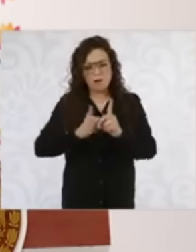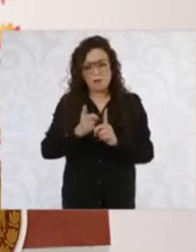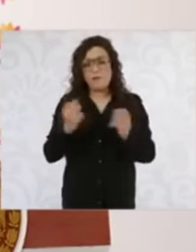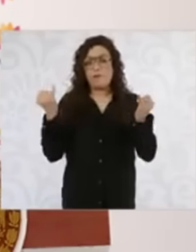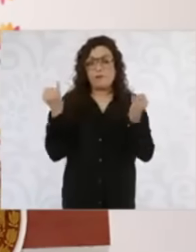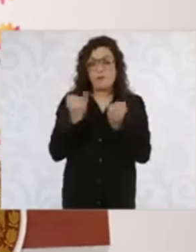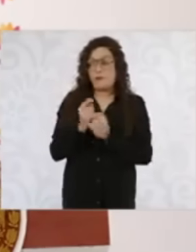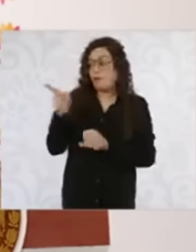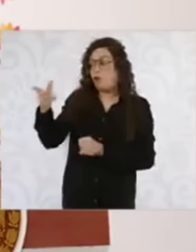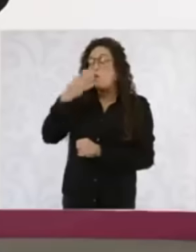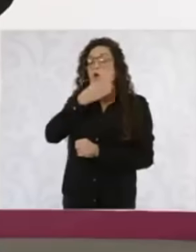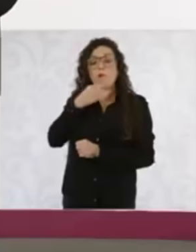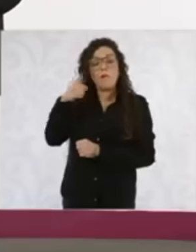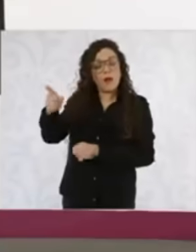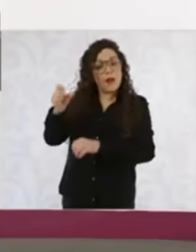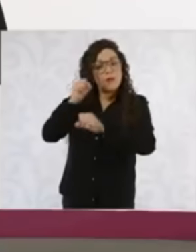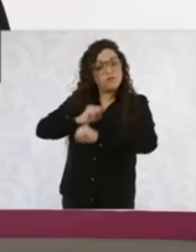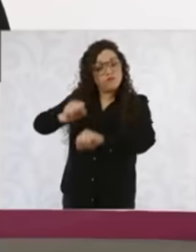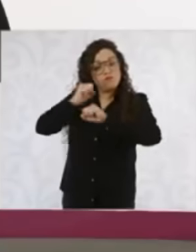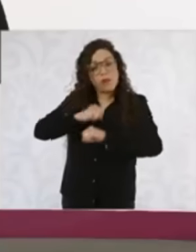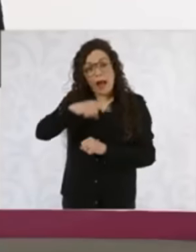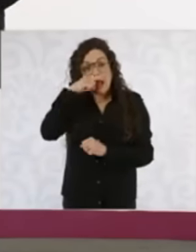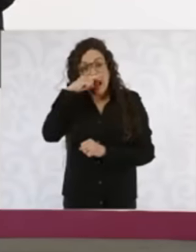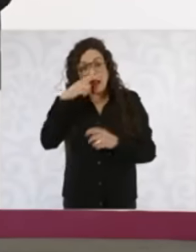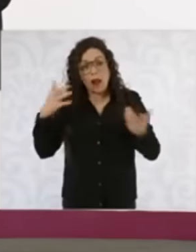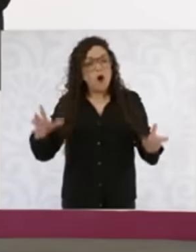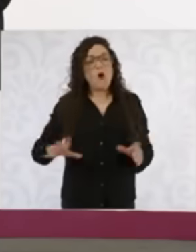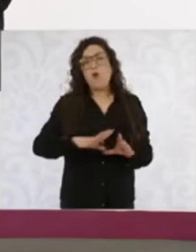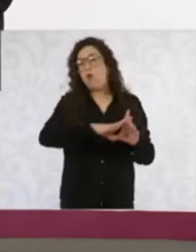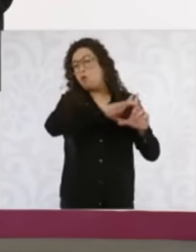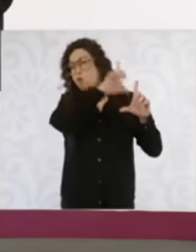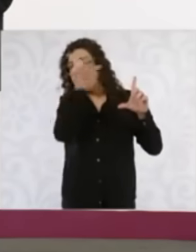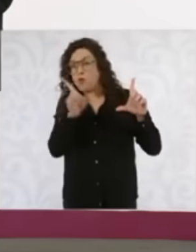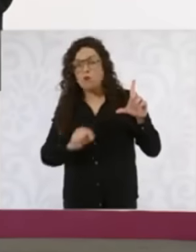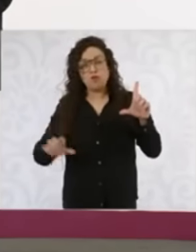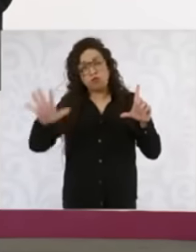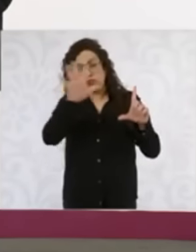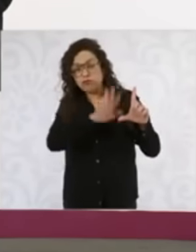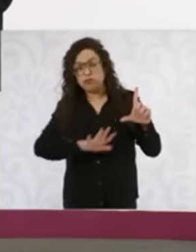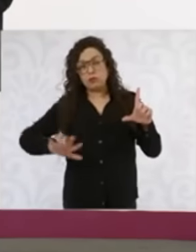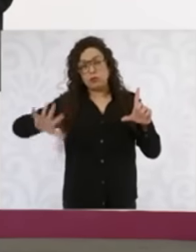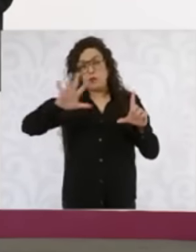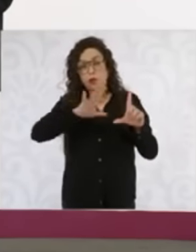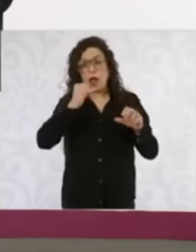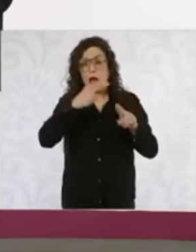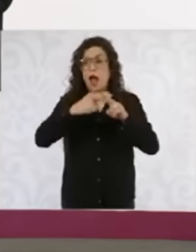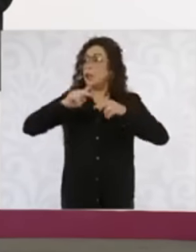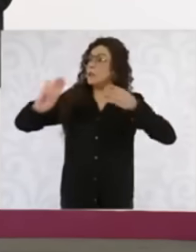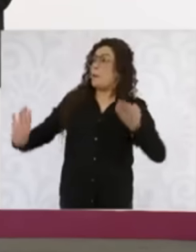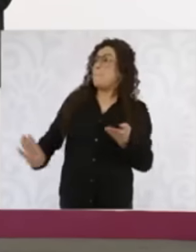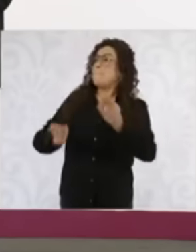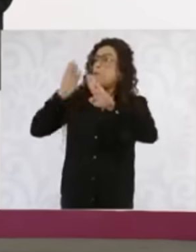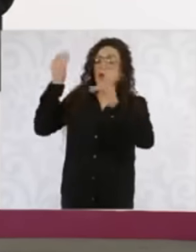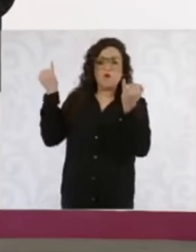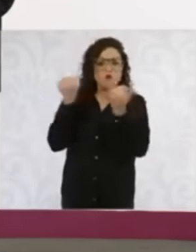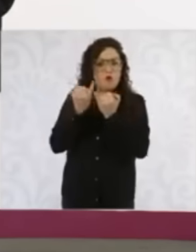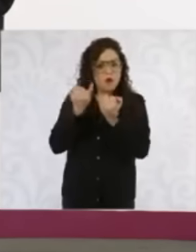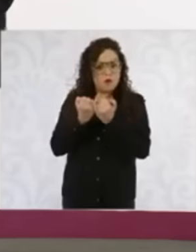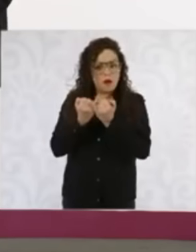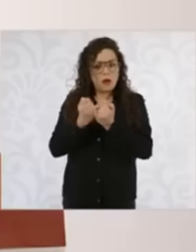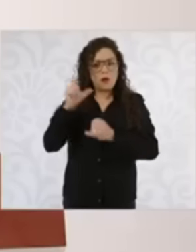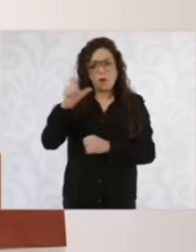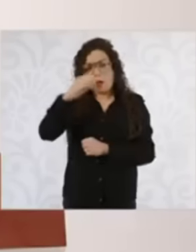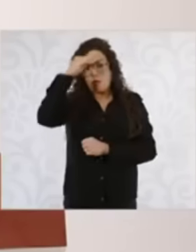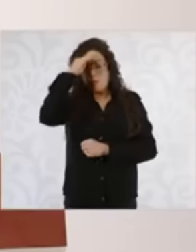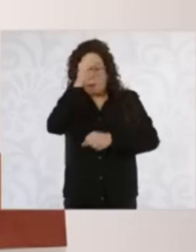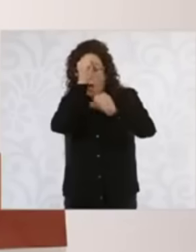se calculan estos incrementos y qué podemos hacer para maximizar los beneficios. No olviden que es nuestro derecho exigir claridad y transparencia